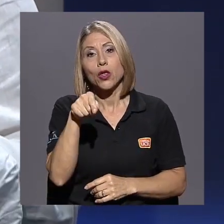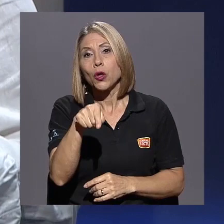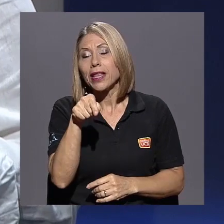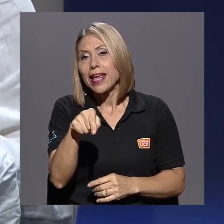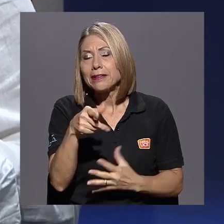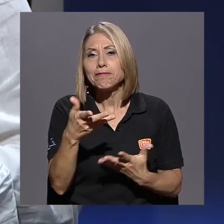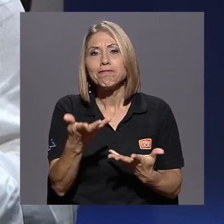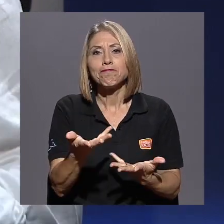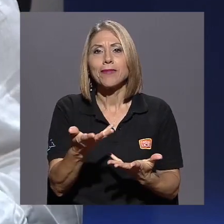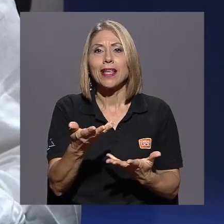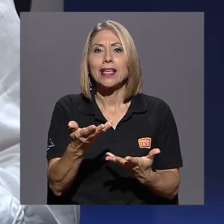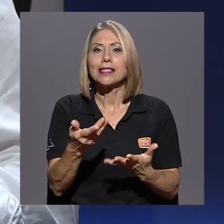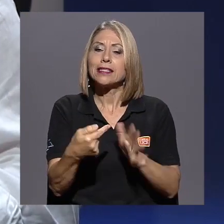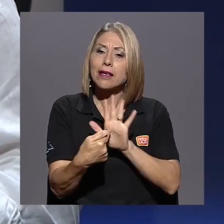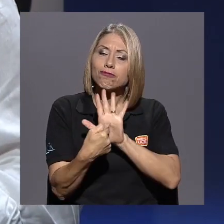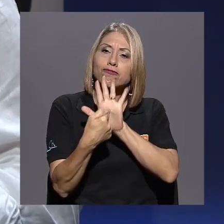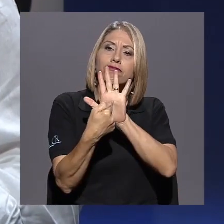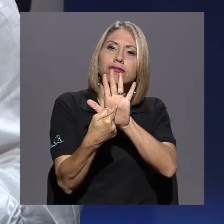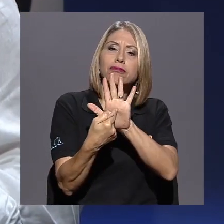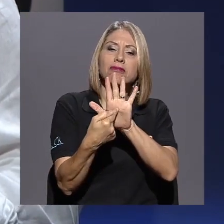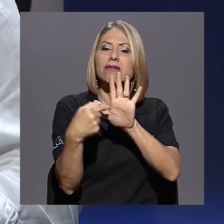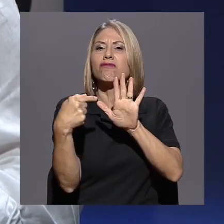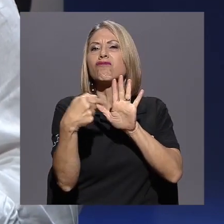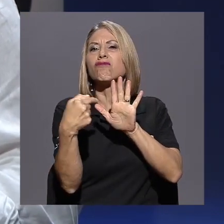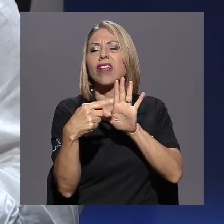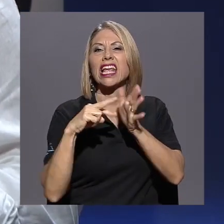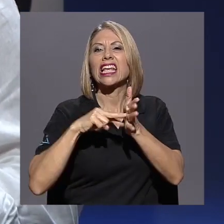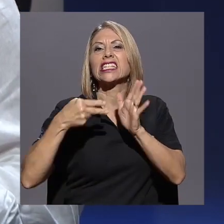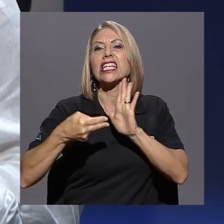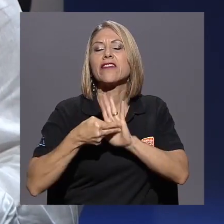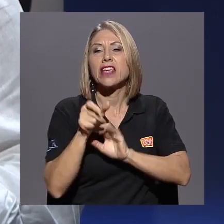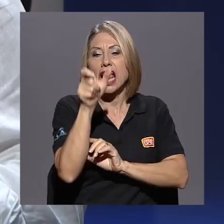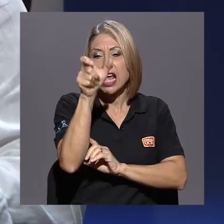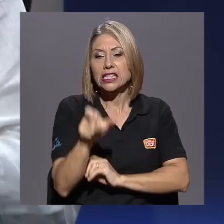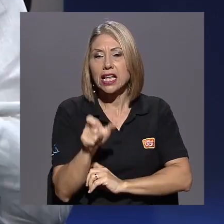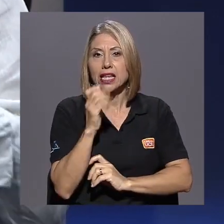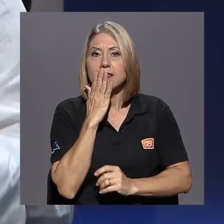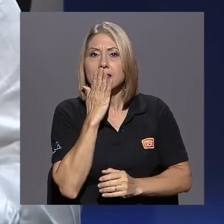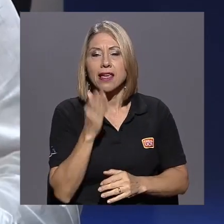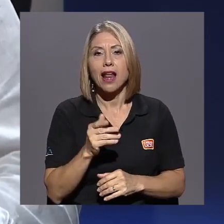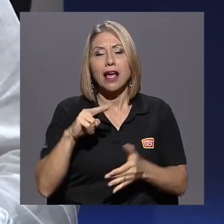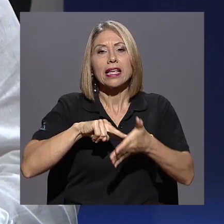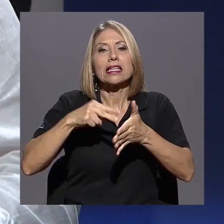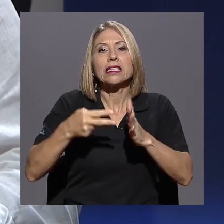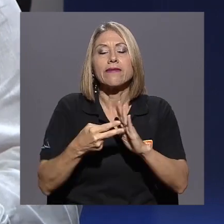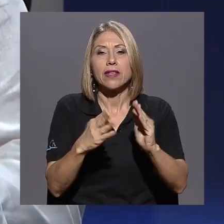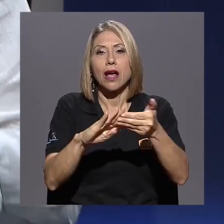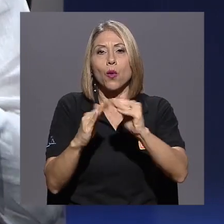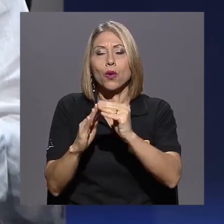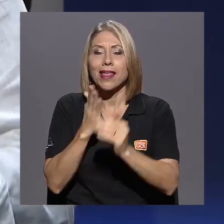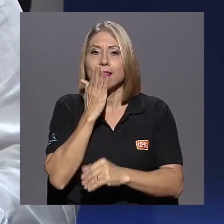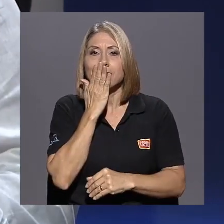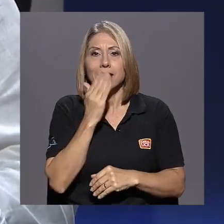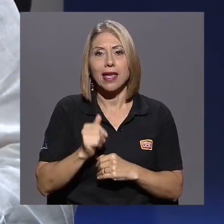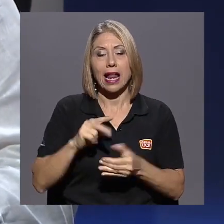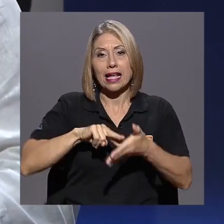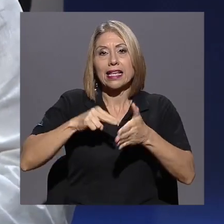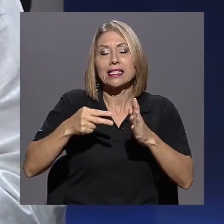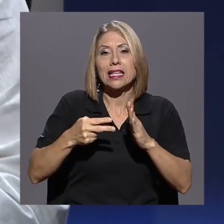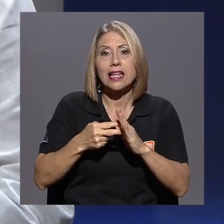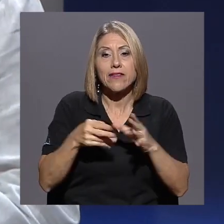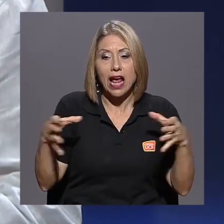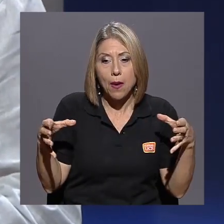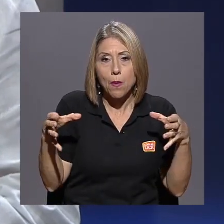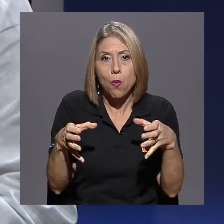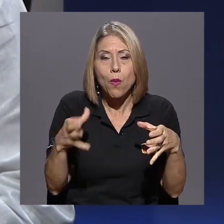ciertos ciertas imágenes de lo que significa ser indígena de lo que es una comunidad indígena de lo que es un pueblo indígena